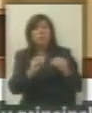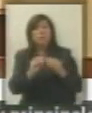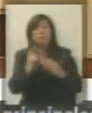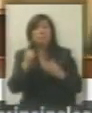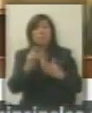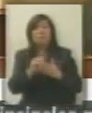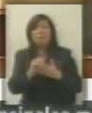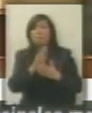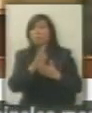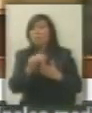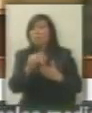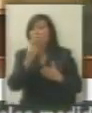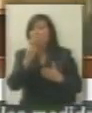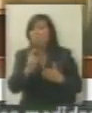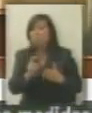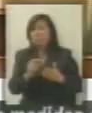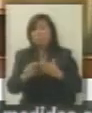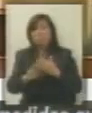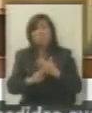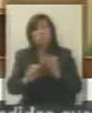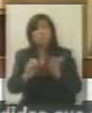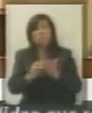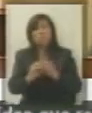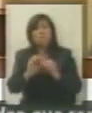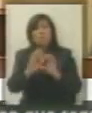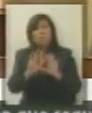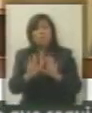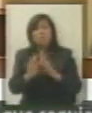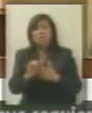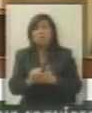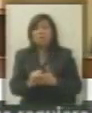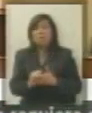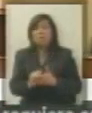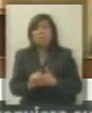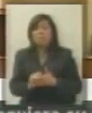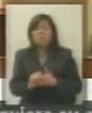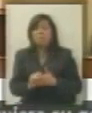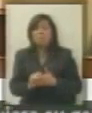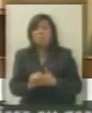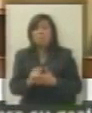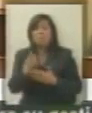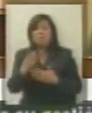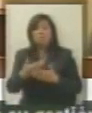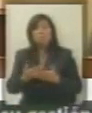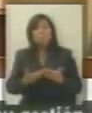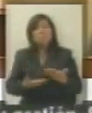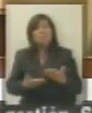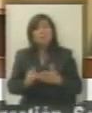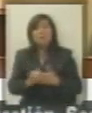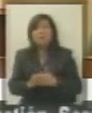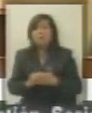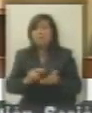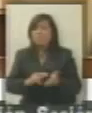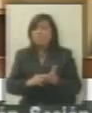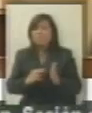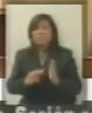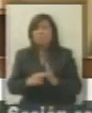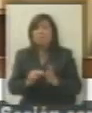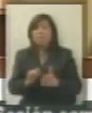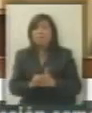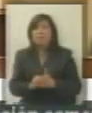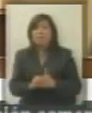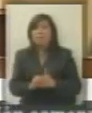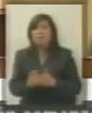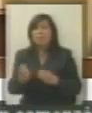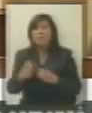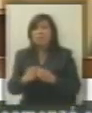para todos los peruanos bajo una clara política de inclusión social. Este plan implica un proceso y